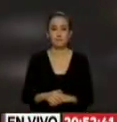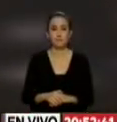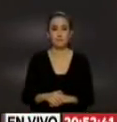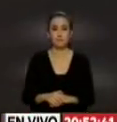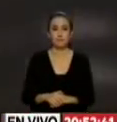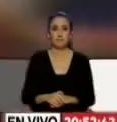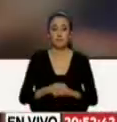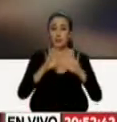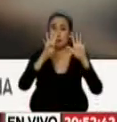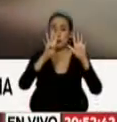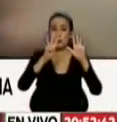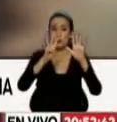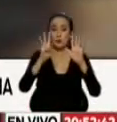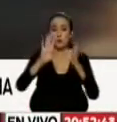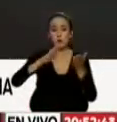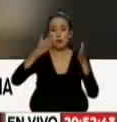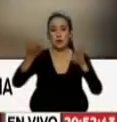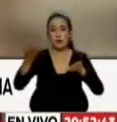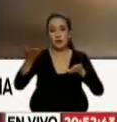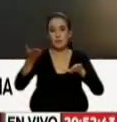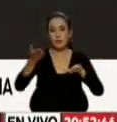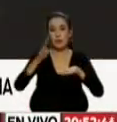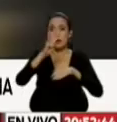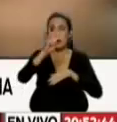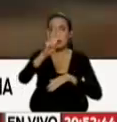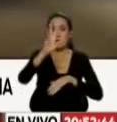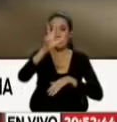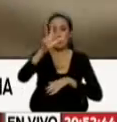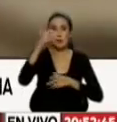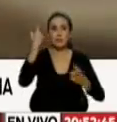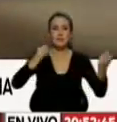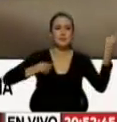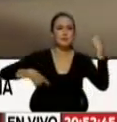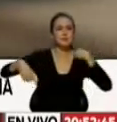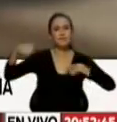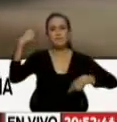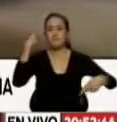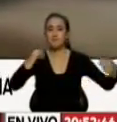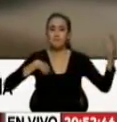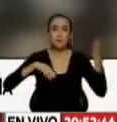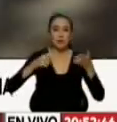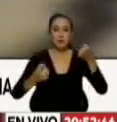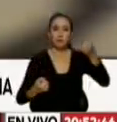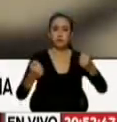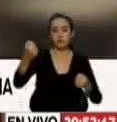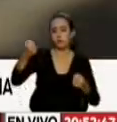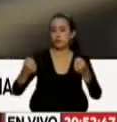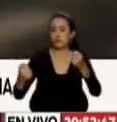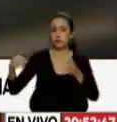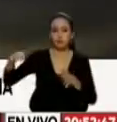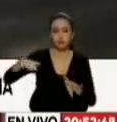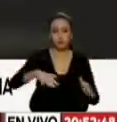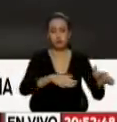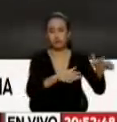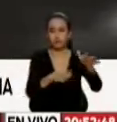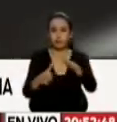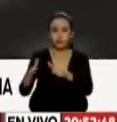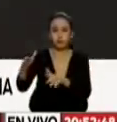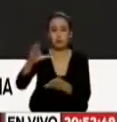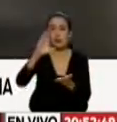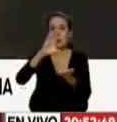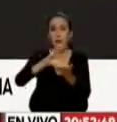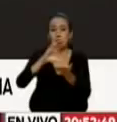Y 9 personas murieron y 43 resultaron heridas durante un atropellamiento masivo en una concurrida plaza de la ciudad